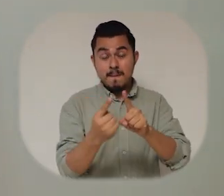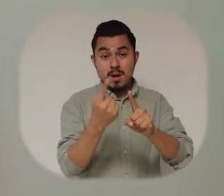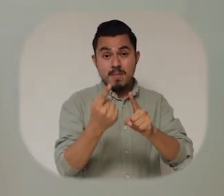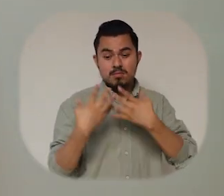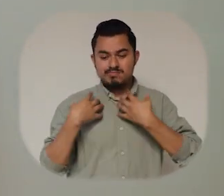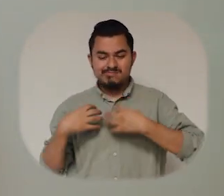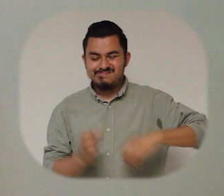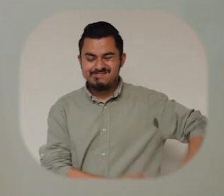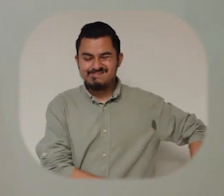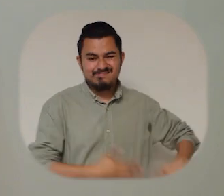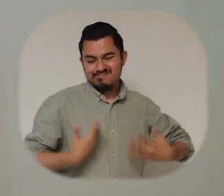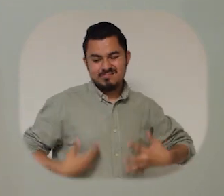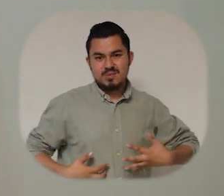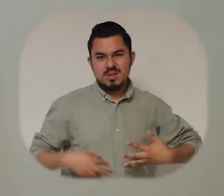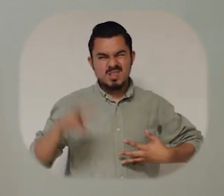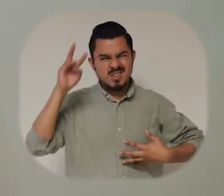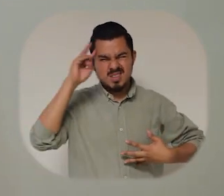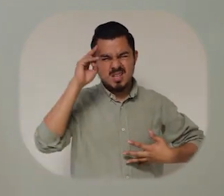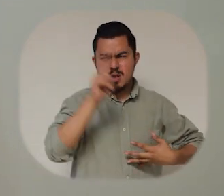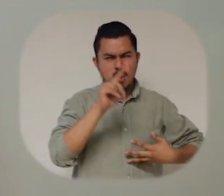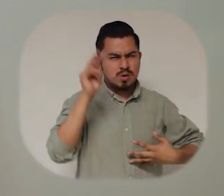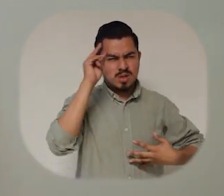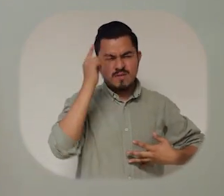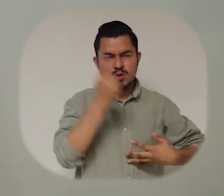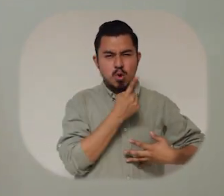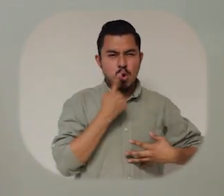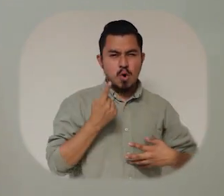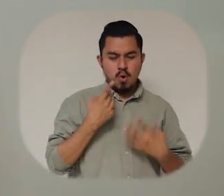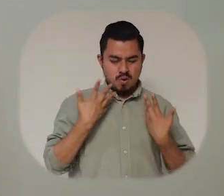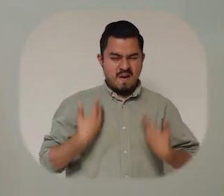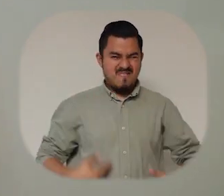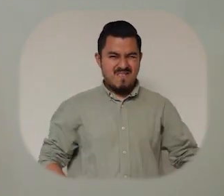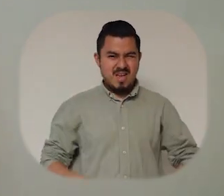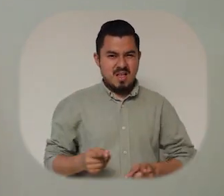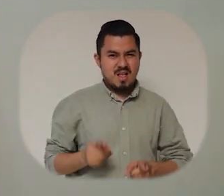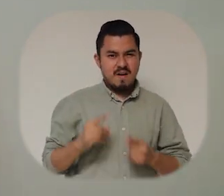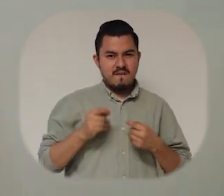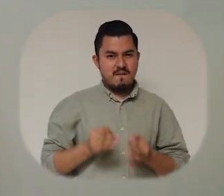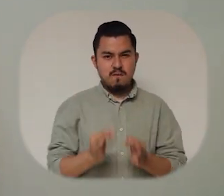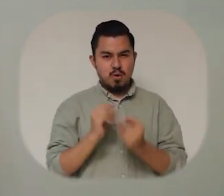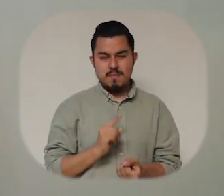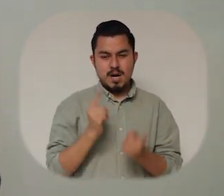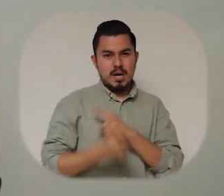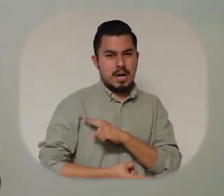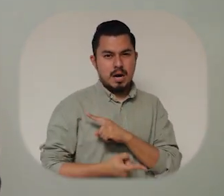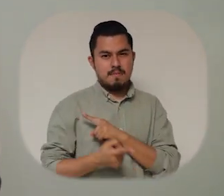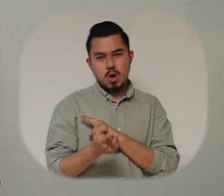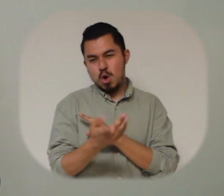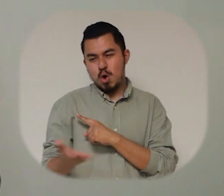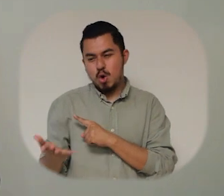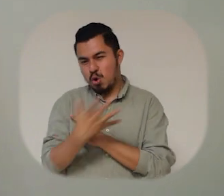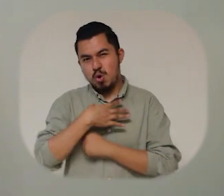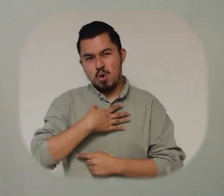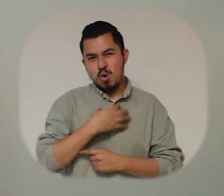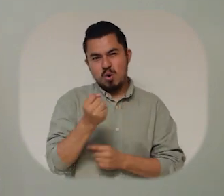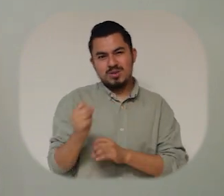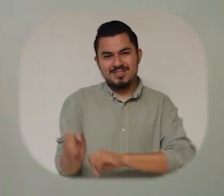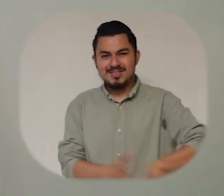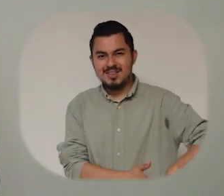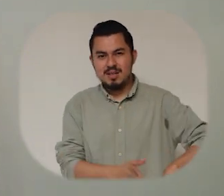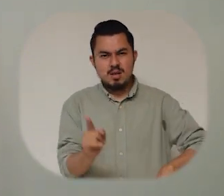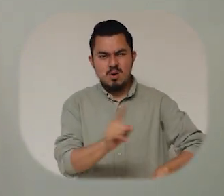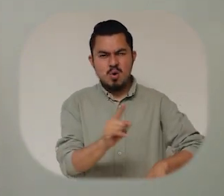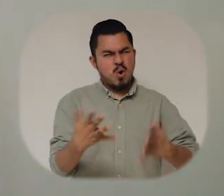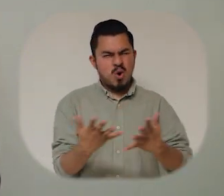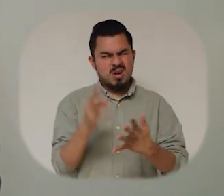palabra no quiere decir simplemente cambia tu personalidad, no hagas lo que quieres hacer. No debe de entenderlo usted así. El negarse a sí mismo,